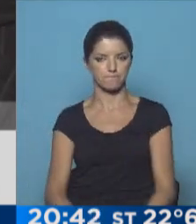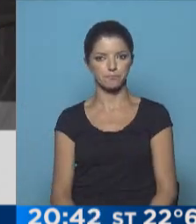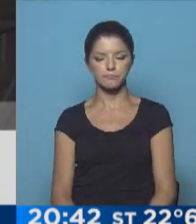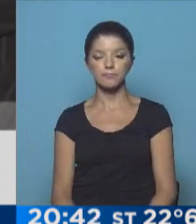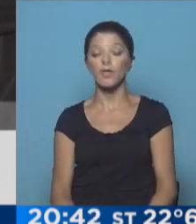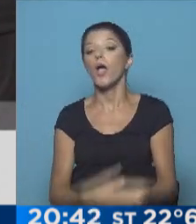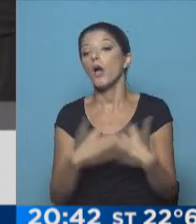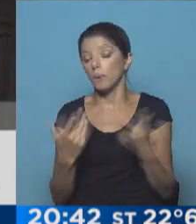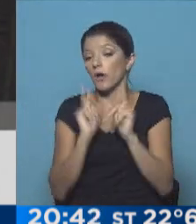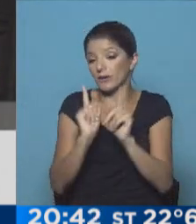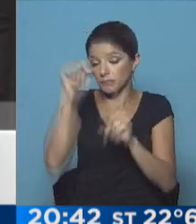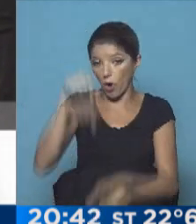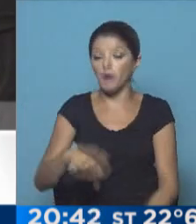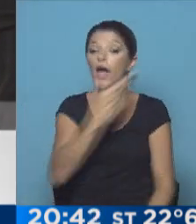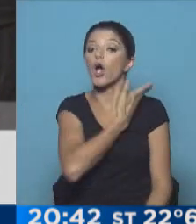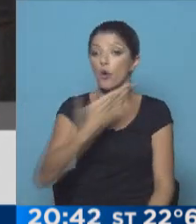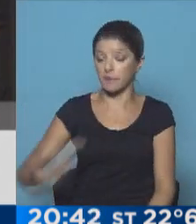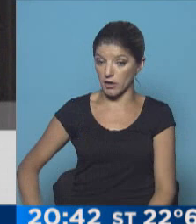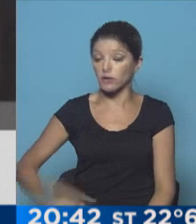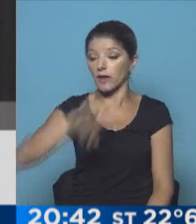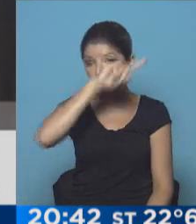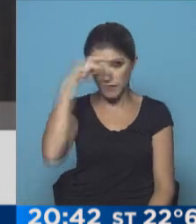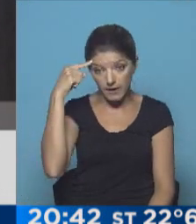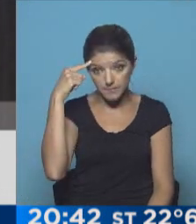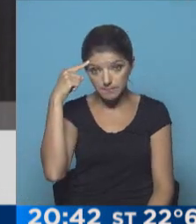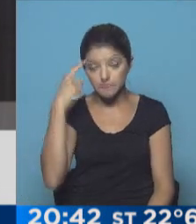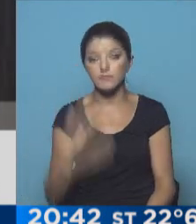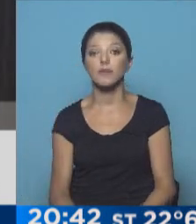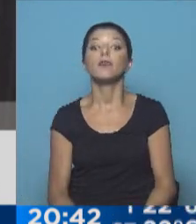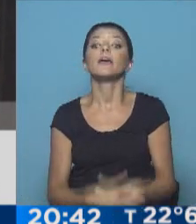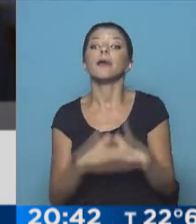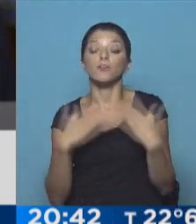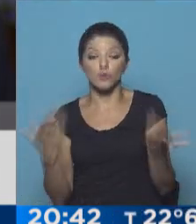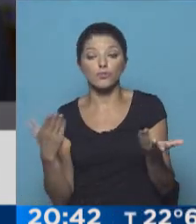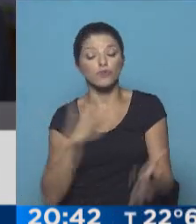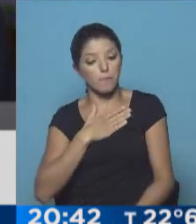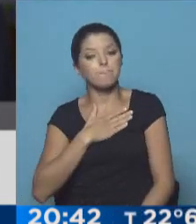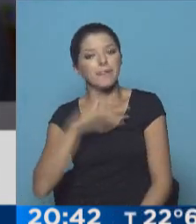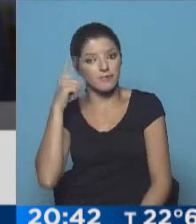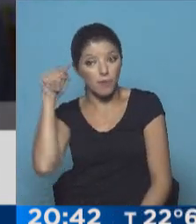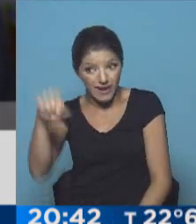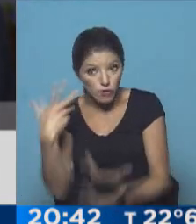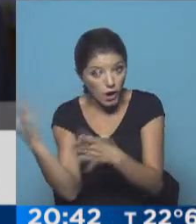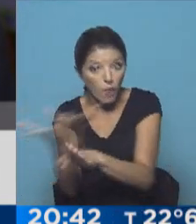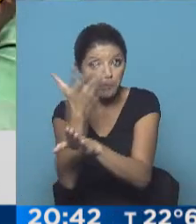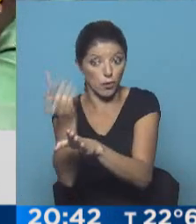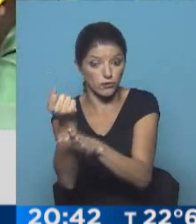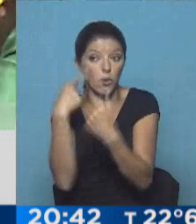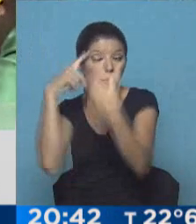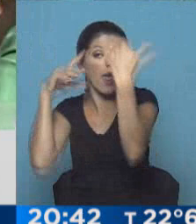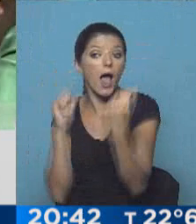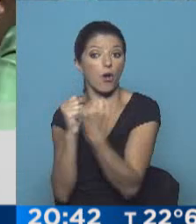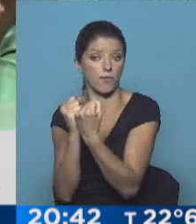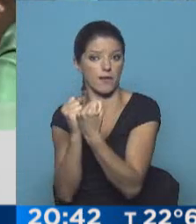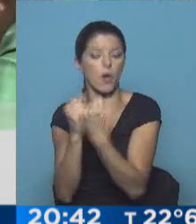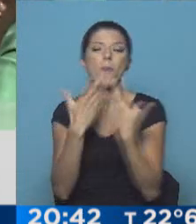Bueno, esto es lo que ha hecho el Gobierno Nacional, entonces meritó ese logro y creo que el Congreso en su